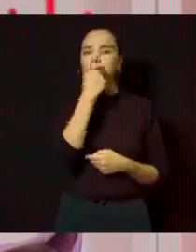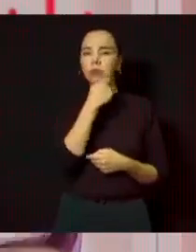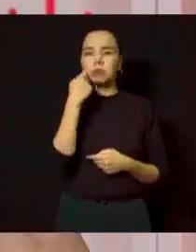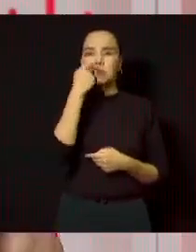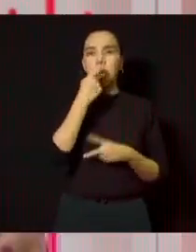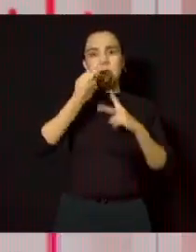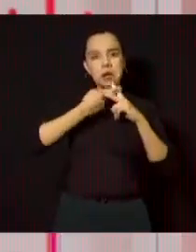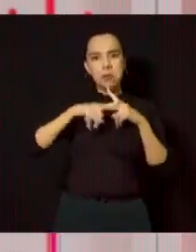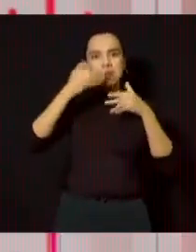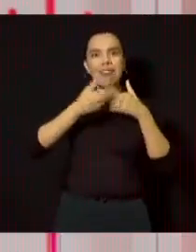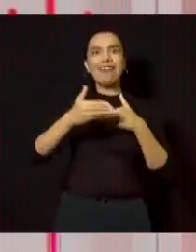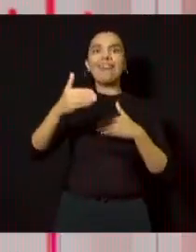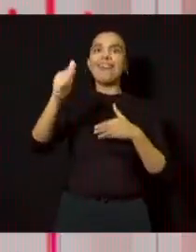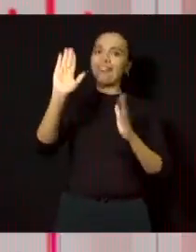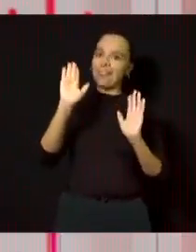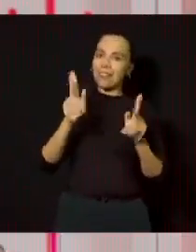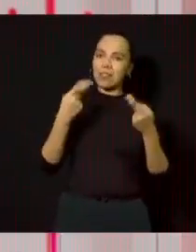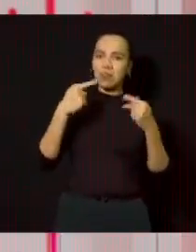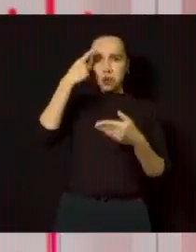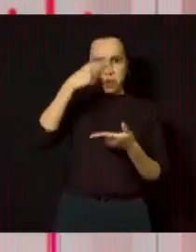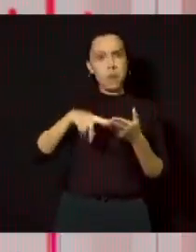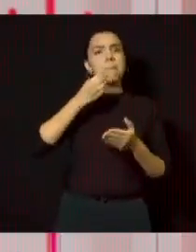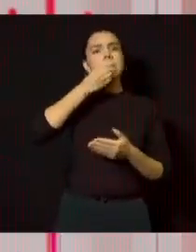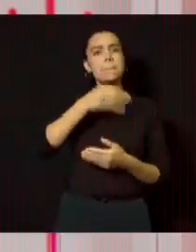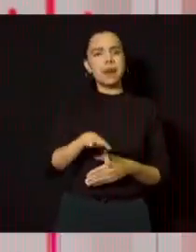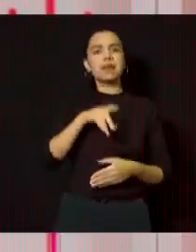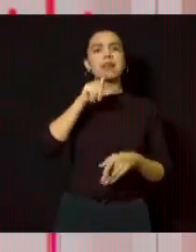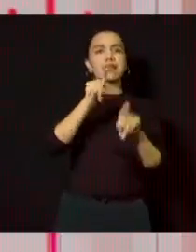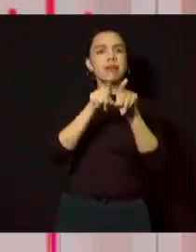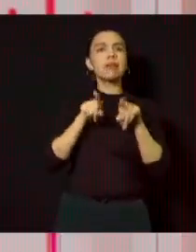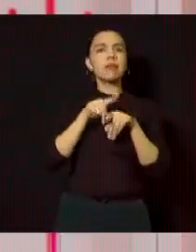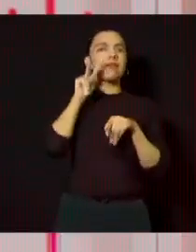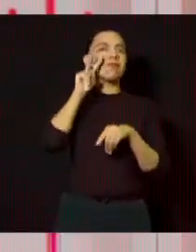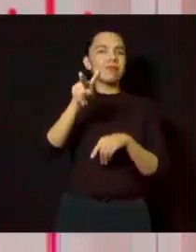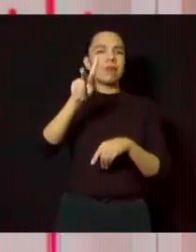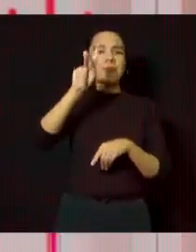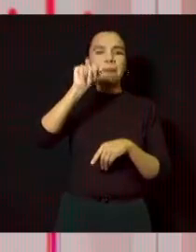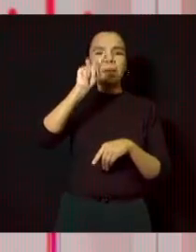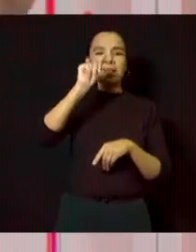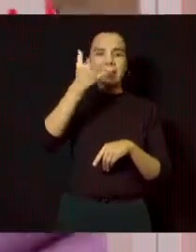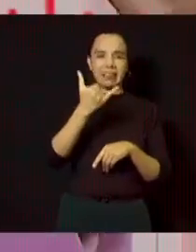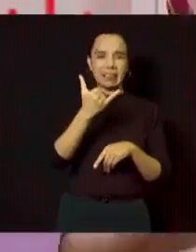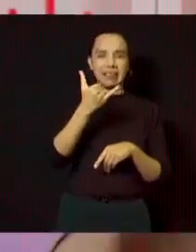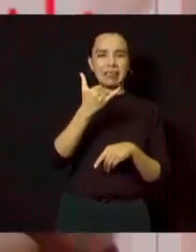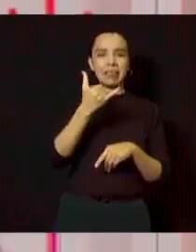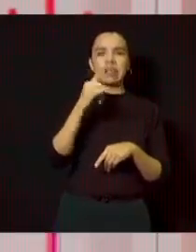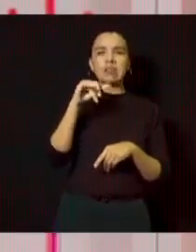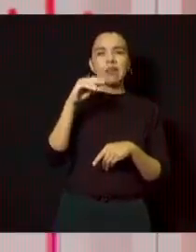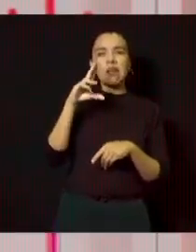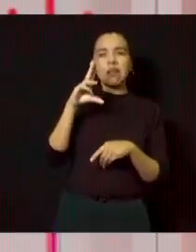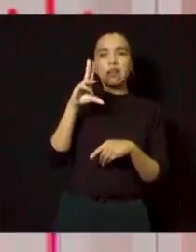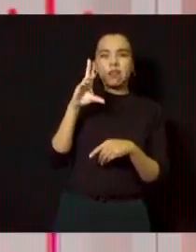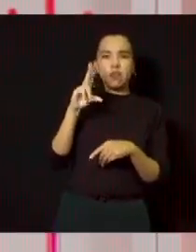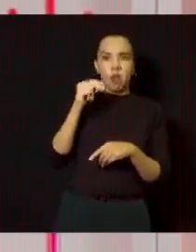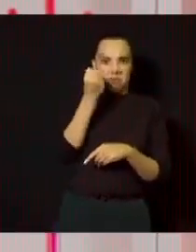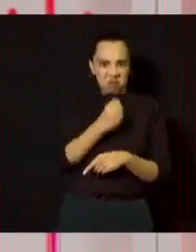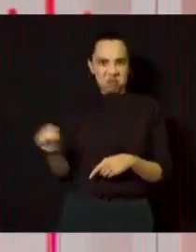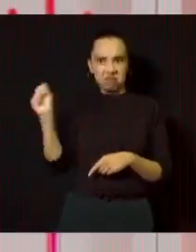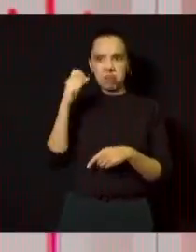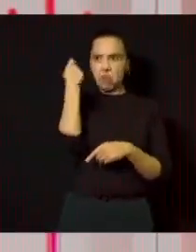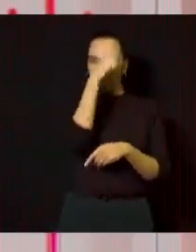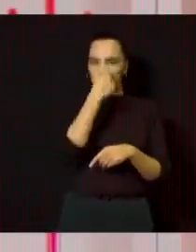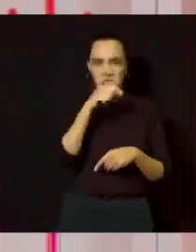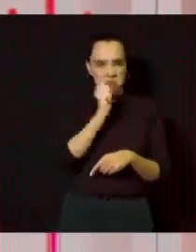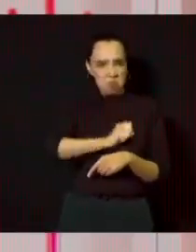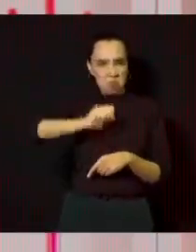¿no? Creo que está padrísimo y verte también, Pati, a ti, que dices, no es para maquillistas profesional, no es que tengas